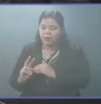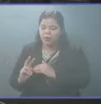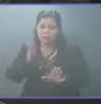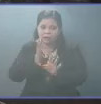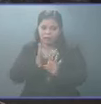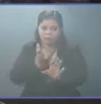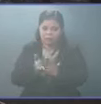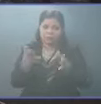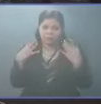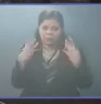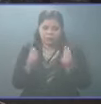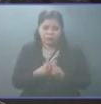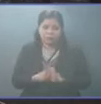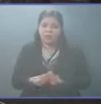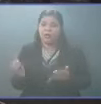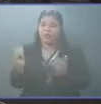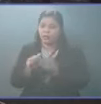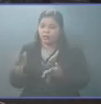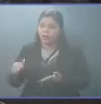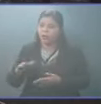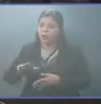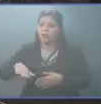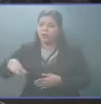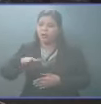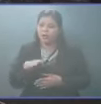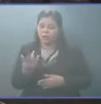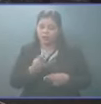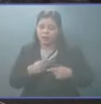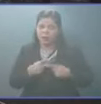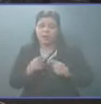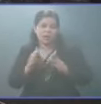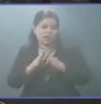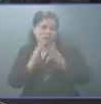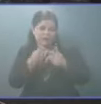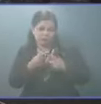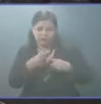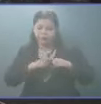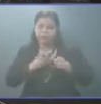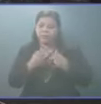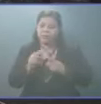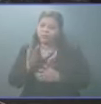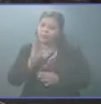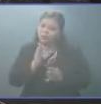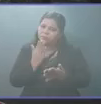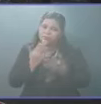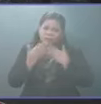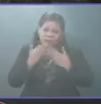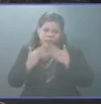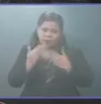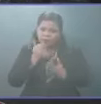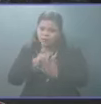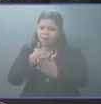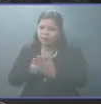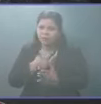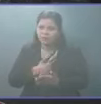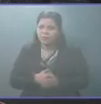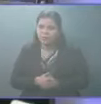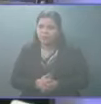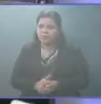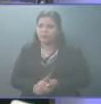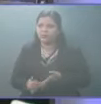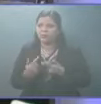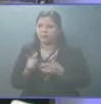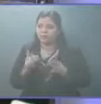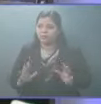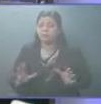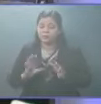social y hasta lo espiritual. Quizás sí lo podemos ir desglosando uno por uno, el biológico. El biológico, bueno, desde el